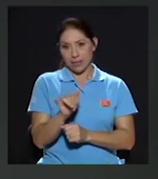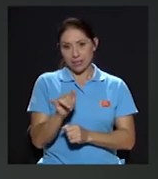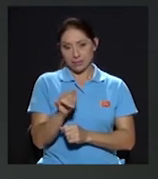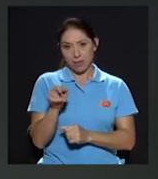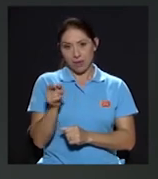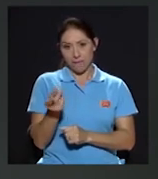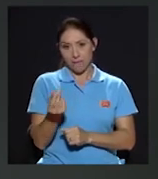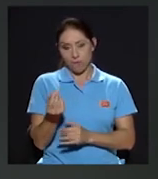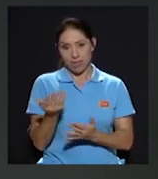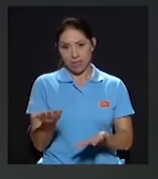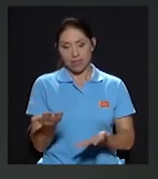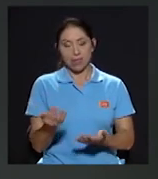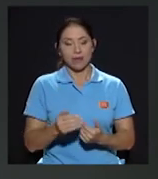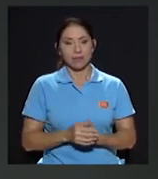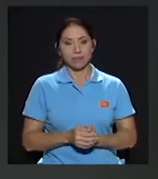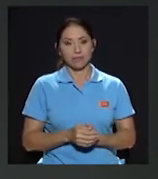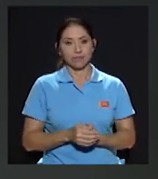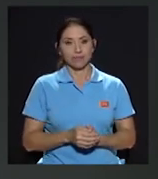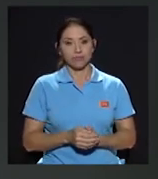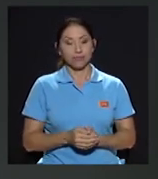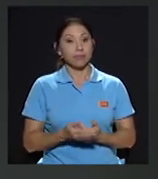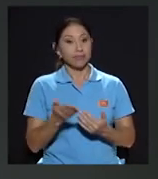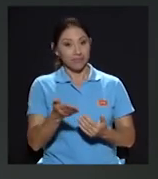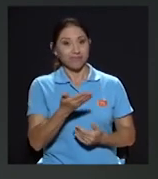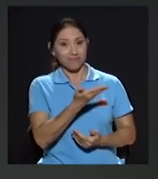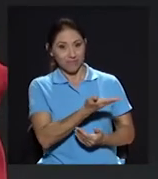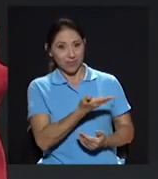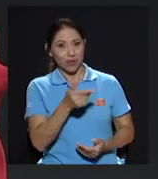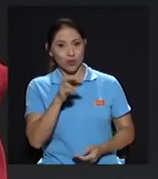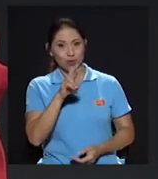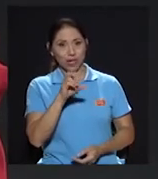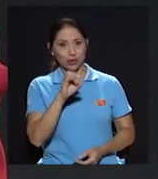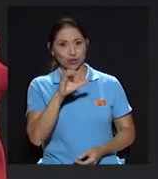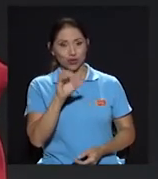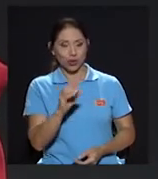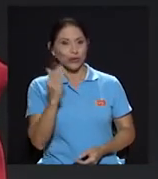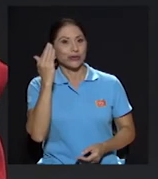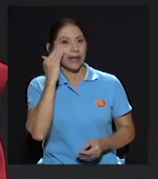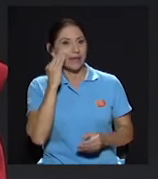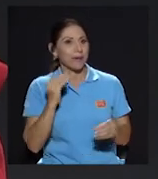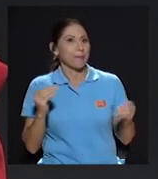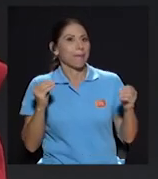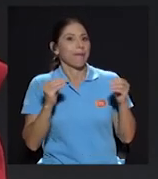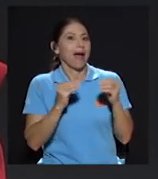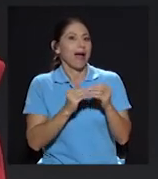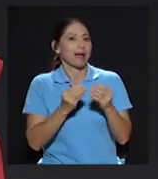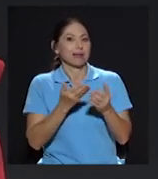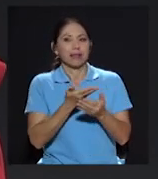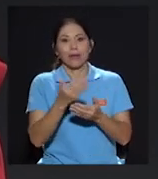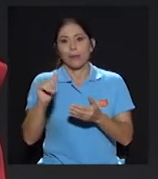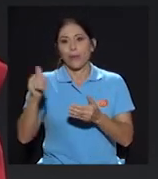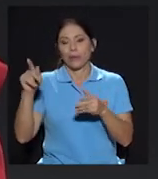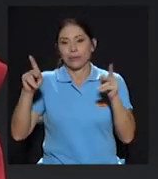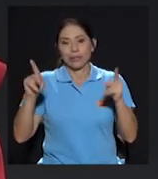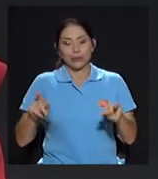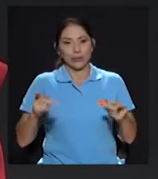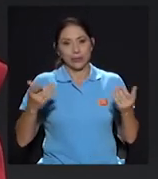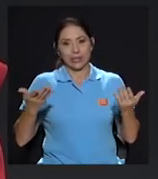y de fuentes doña rocío sabe más que nadie los que estamos aquí